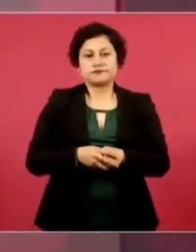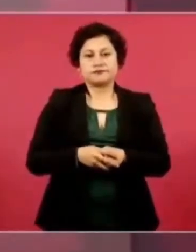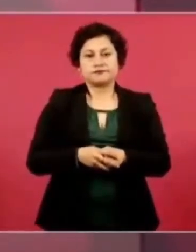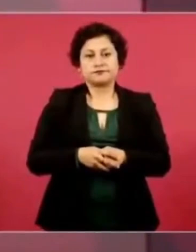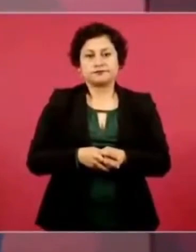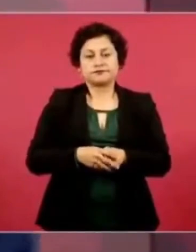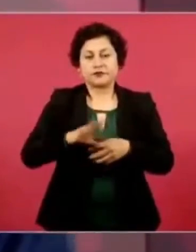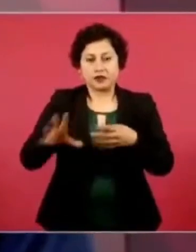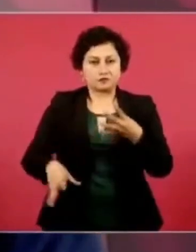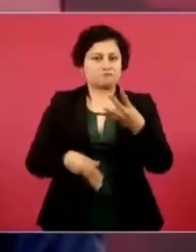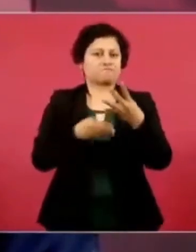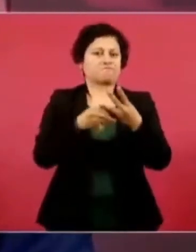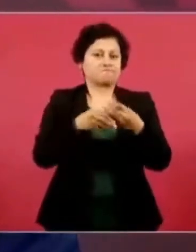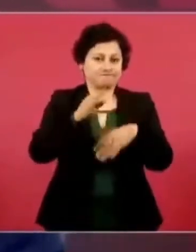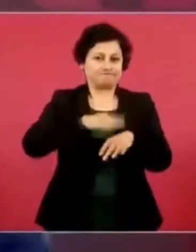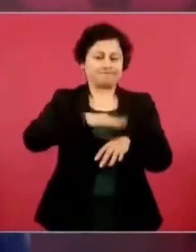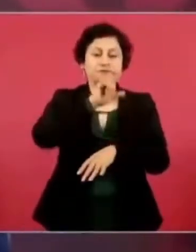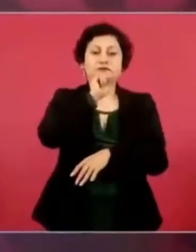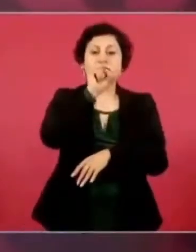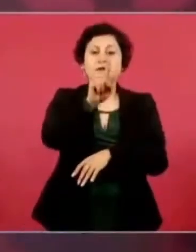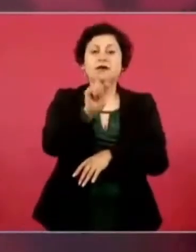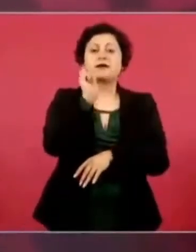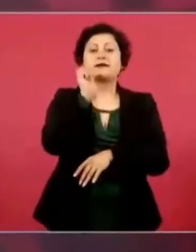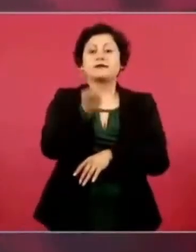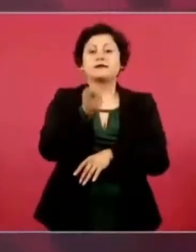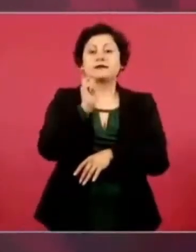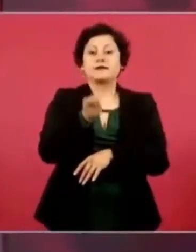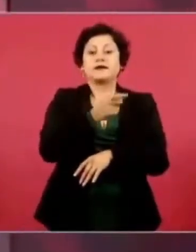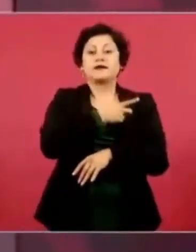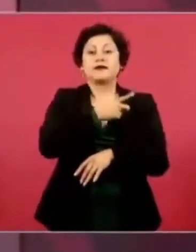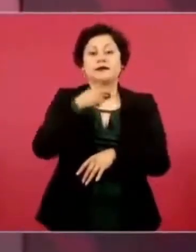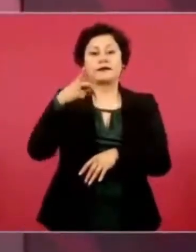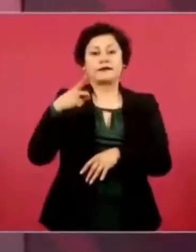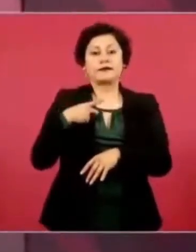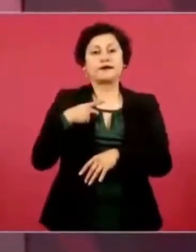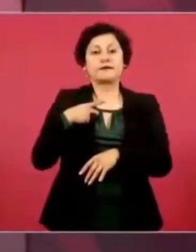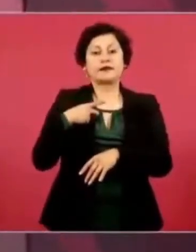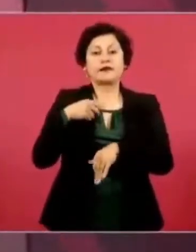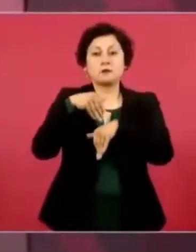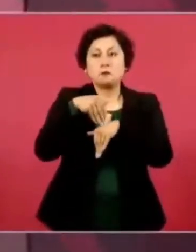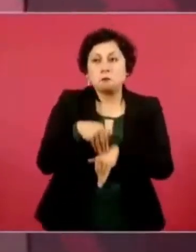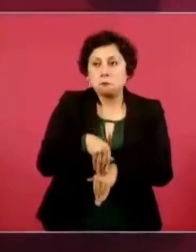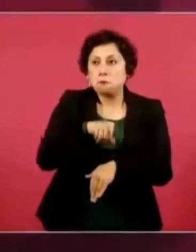cuestión más, no ser una empleada o un empleado